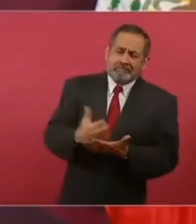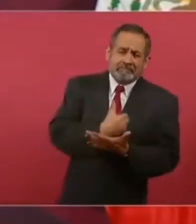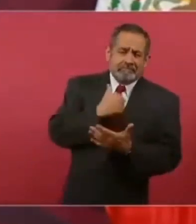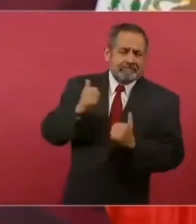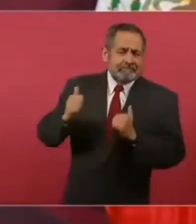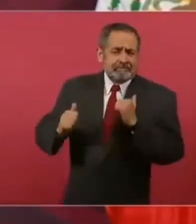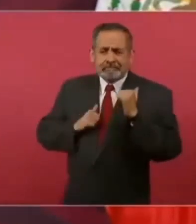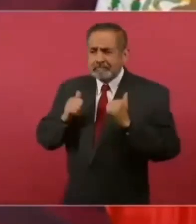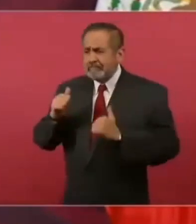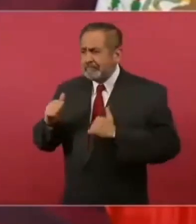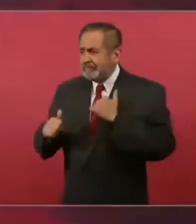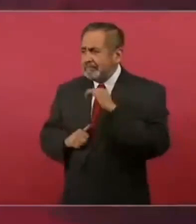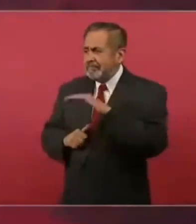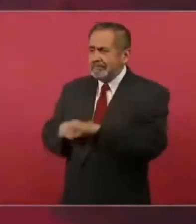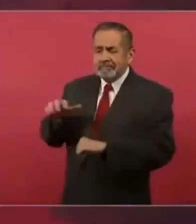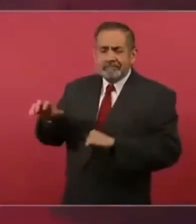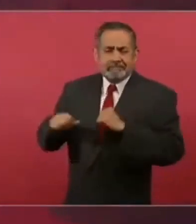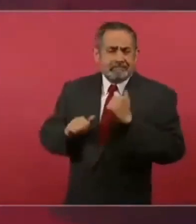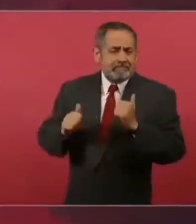Y esa política